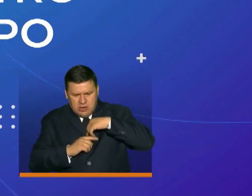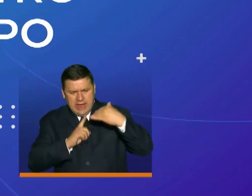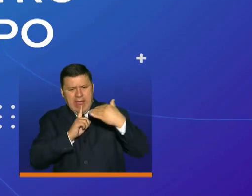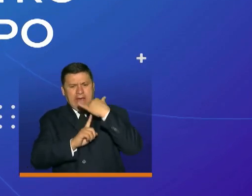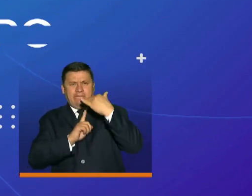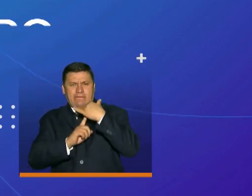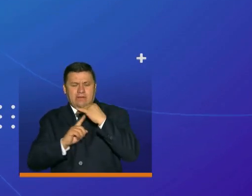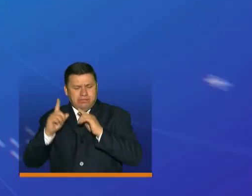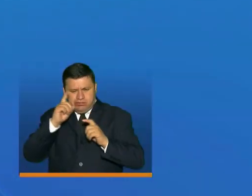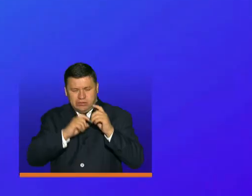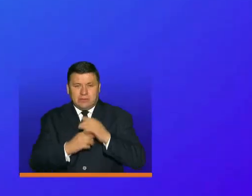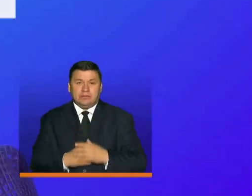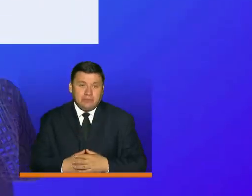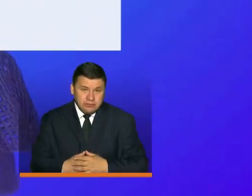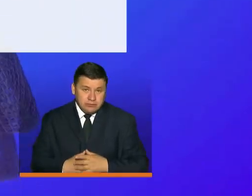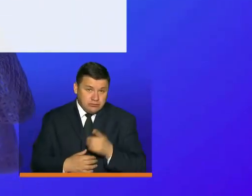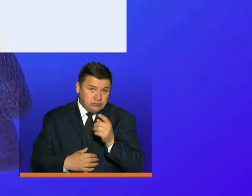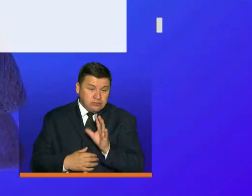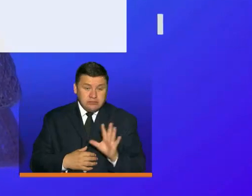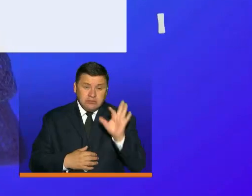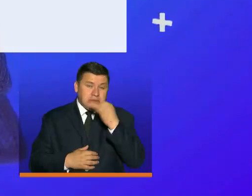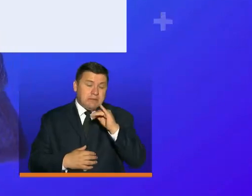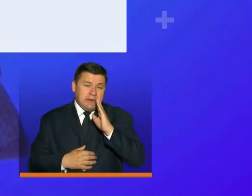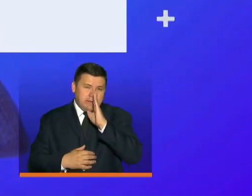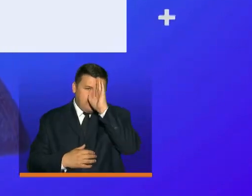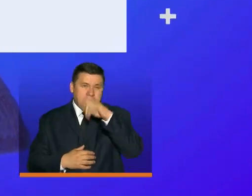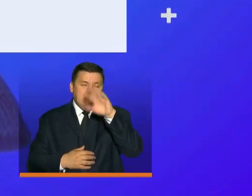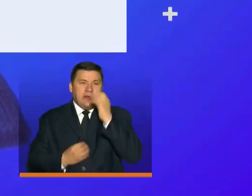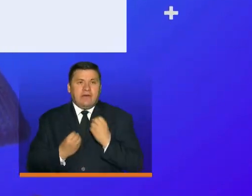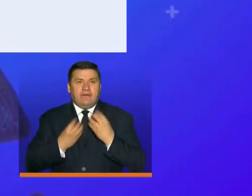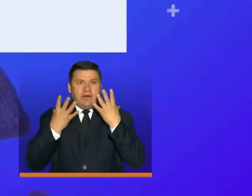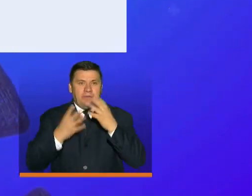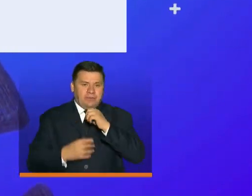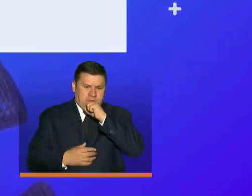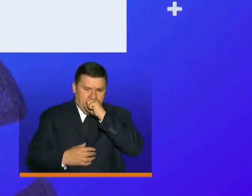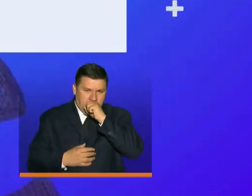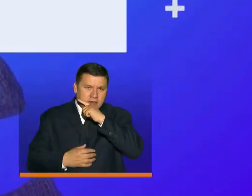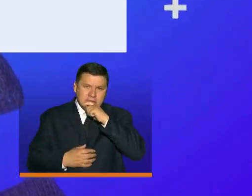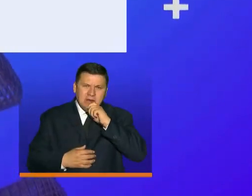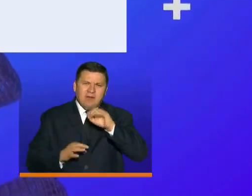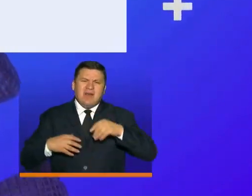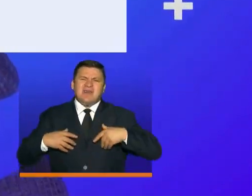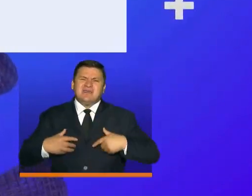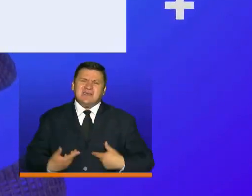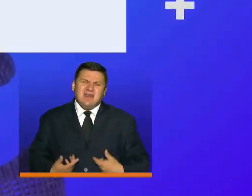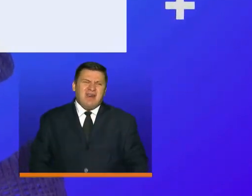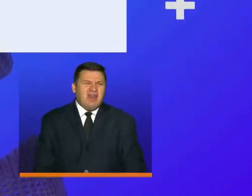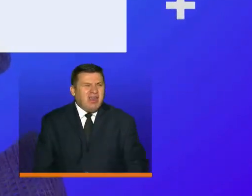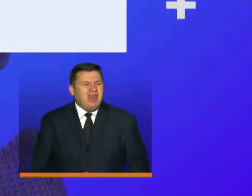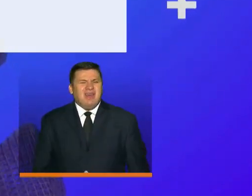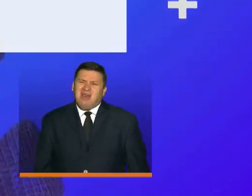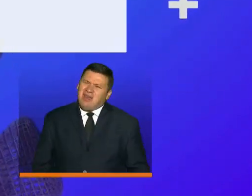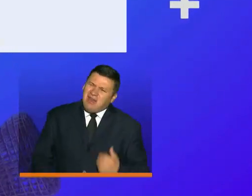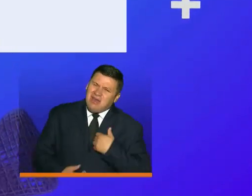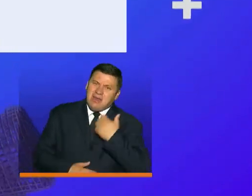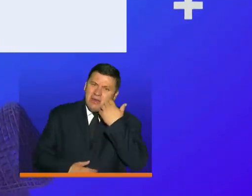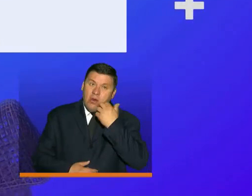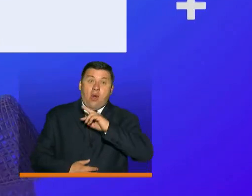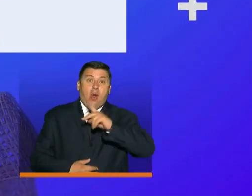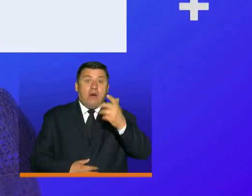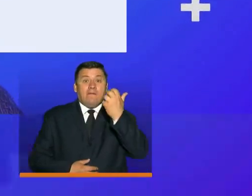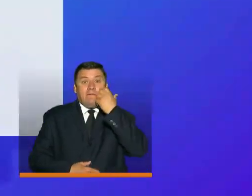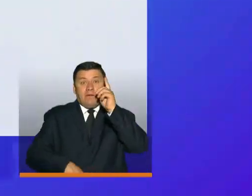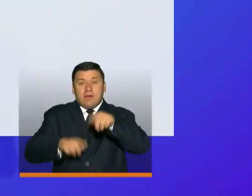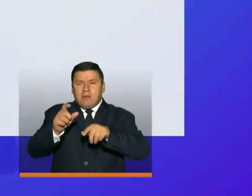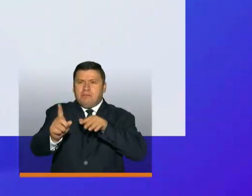causa en nuestro cuerpo. Sus síntomas más habituales son la fiebre, la tos seca y el cansancio. Otros síntomas menos frecuentes que afectan a